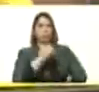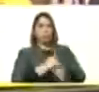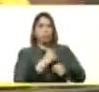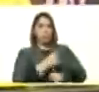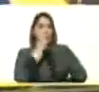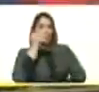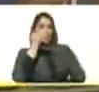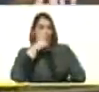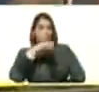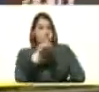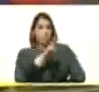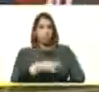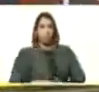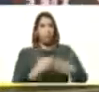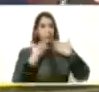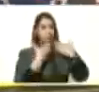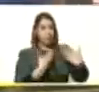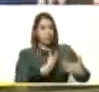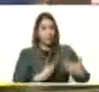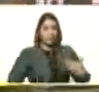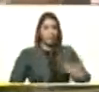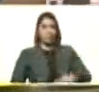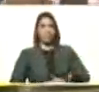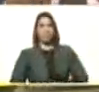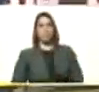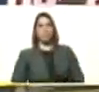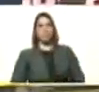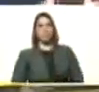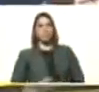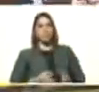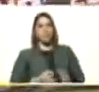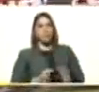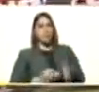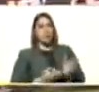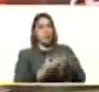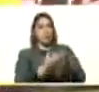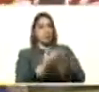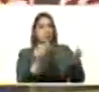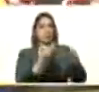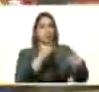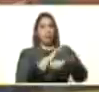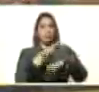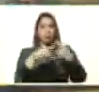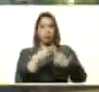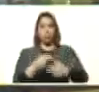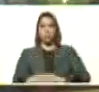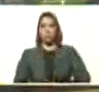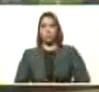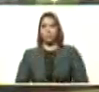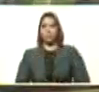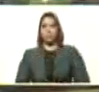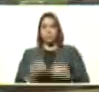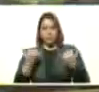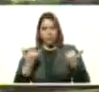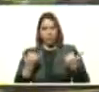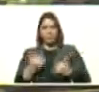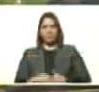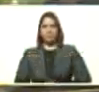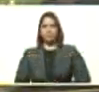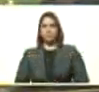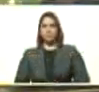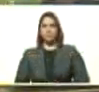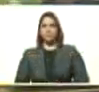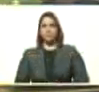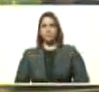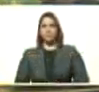del pueblo venezolano. Muchísimas gracias, presidente. Y leales siempre, traidores nunca. Ahora, Will, dale